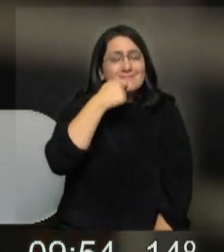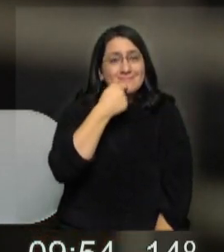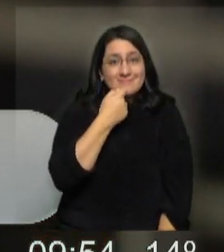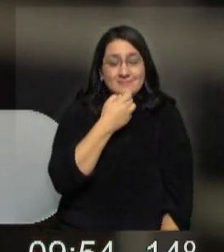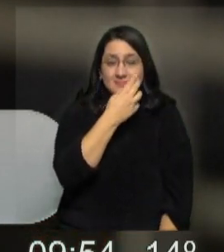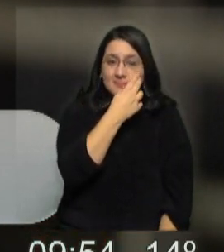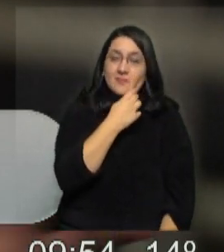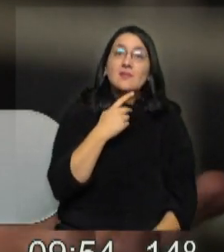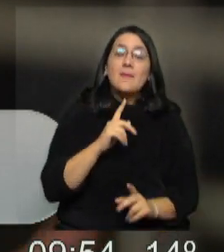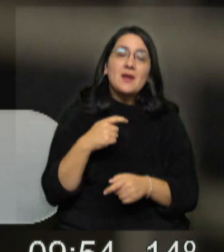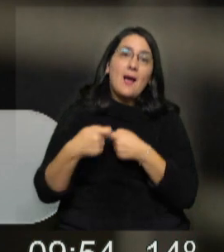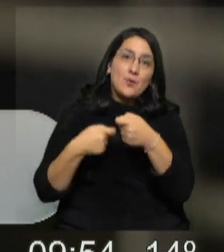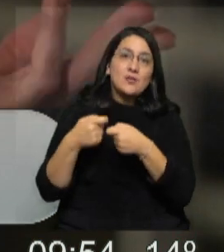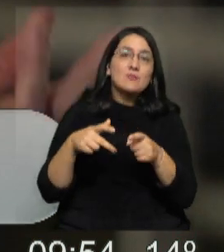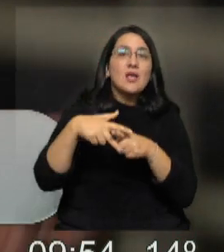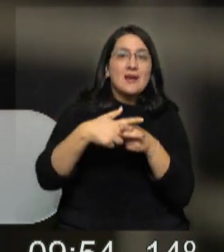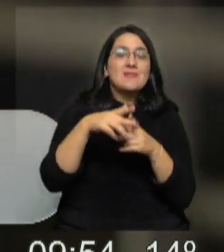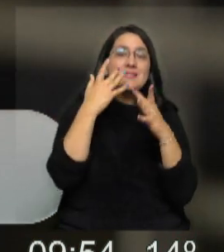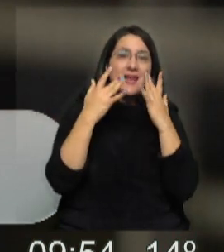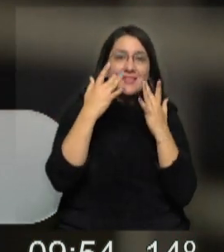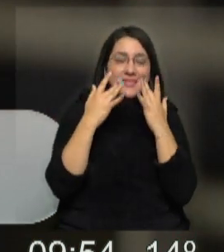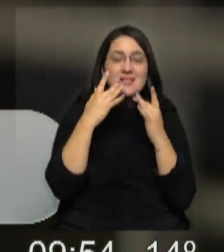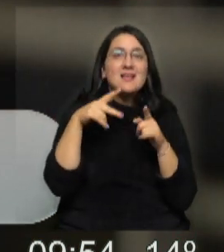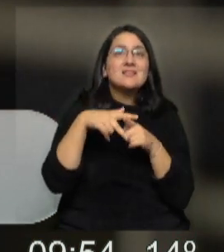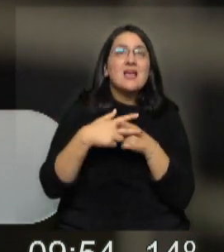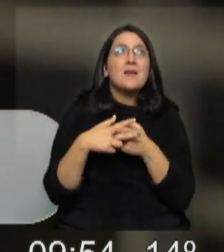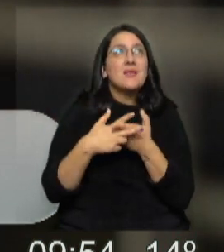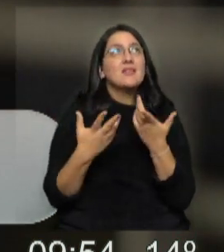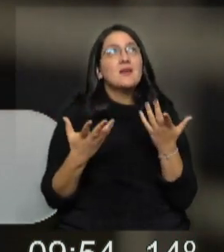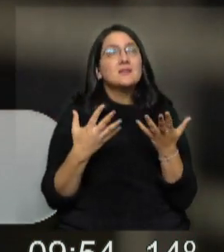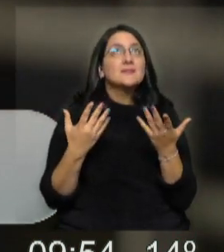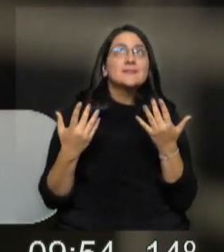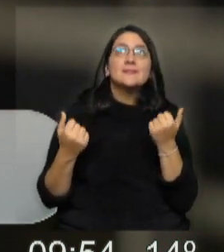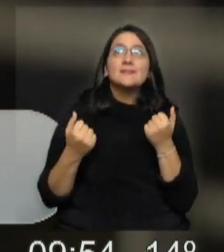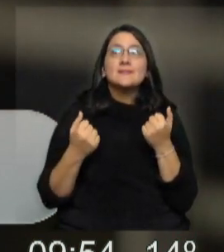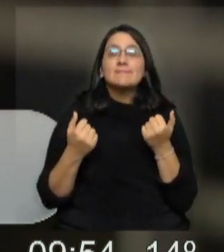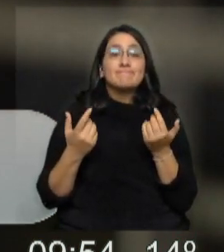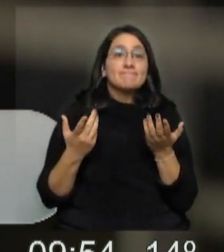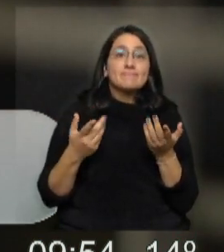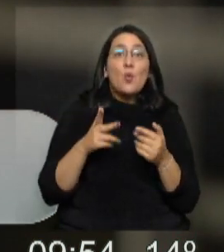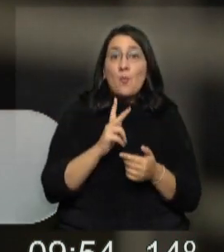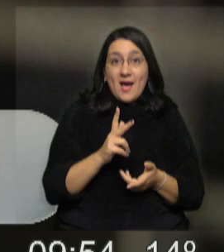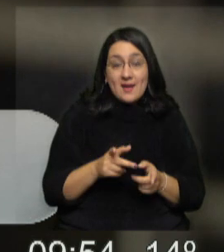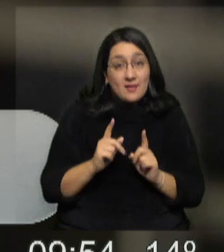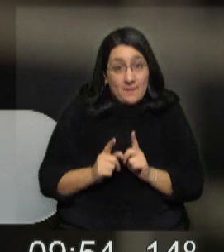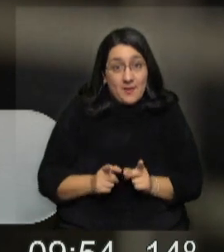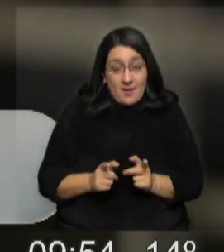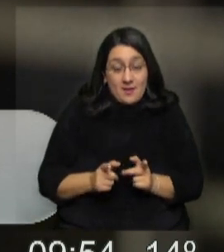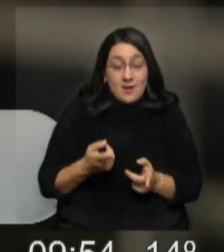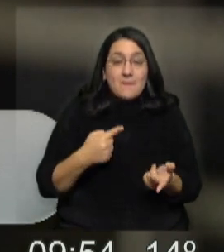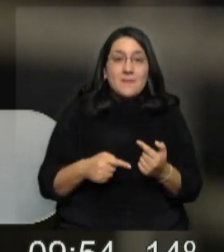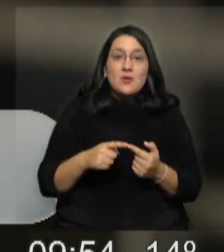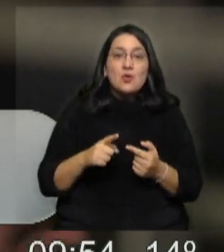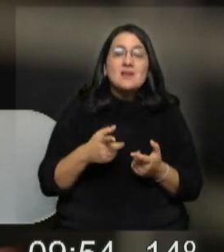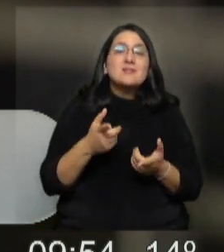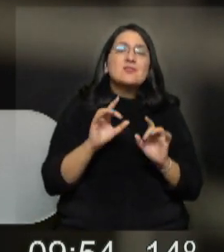que aportamos, desde luego, herramientas artísticas, herramientas, ponele, humanas, pero eso es más